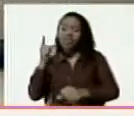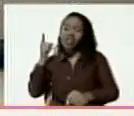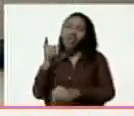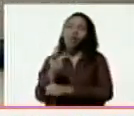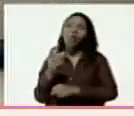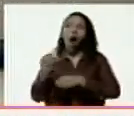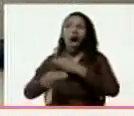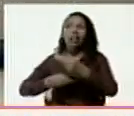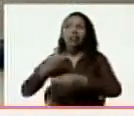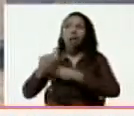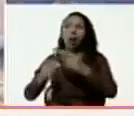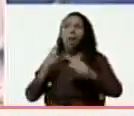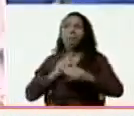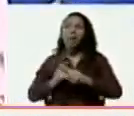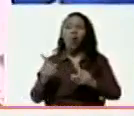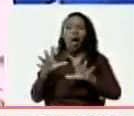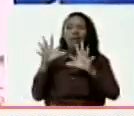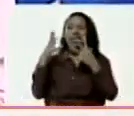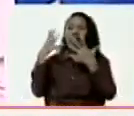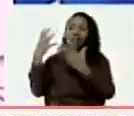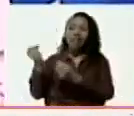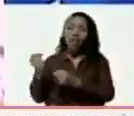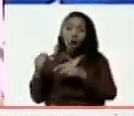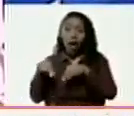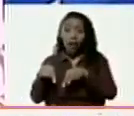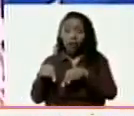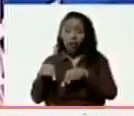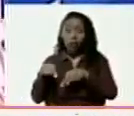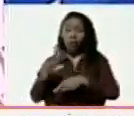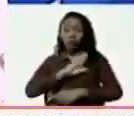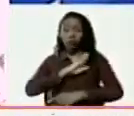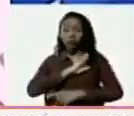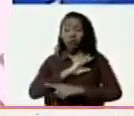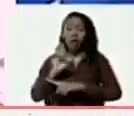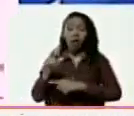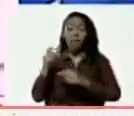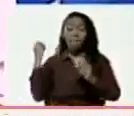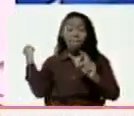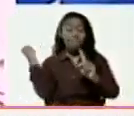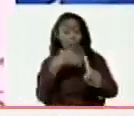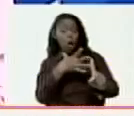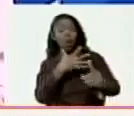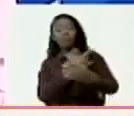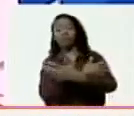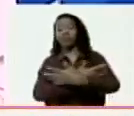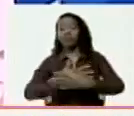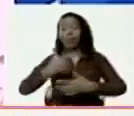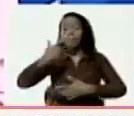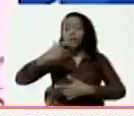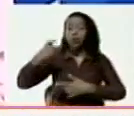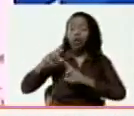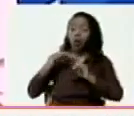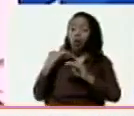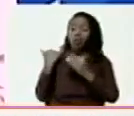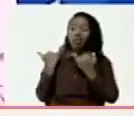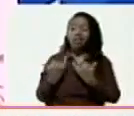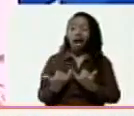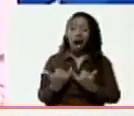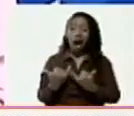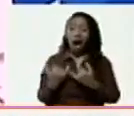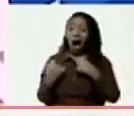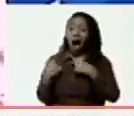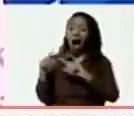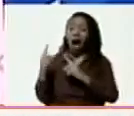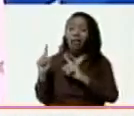hacerlo pero entendiendo que esto va a tener un impacto en millones de personas que ya están teniendo